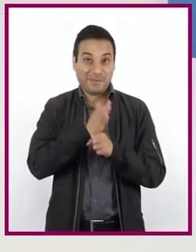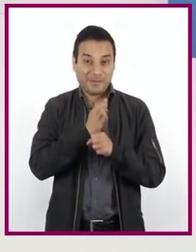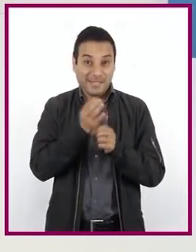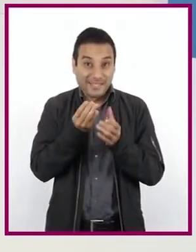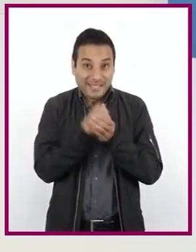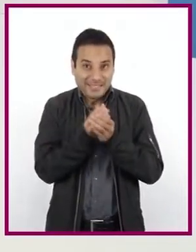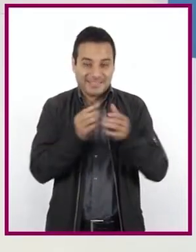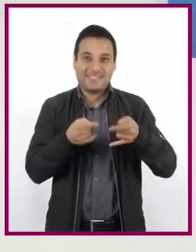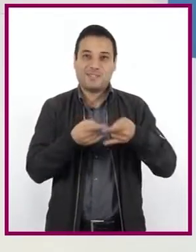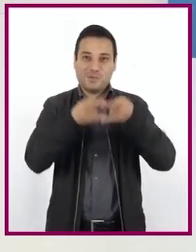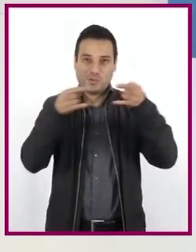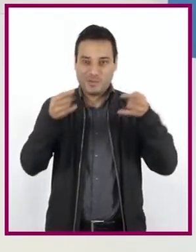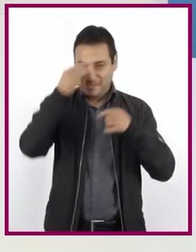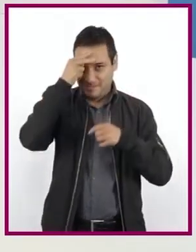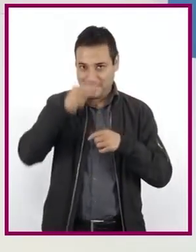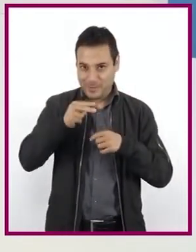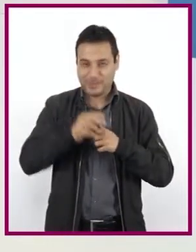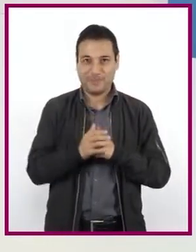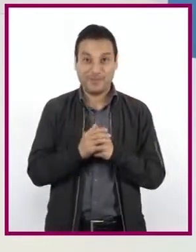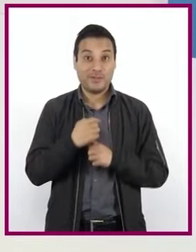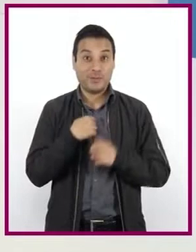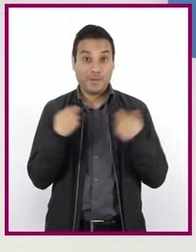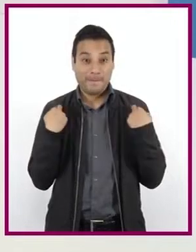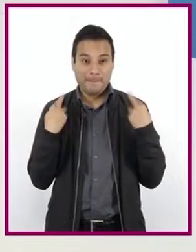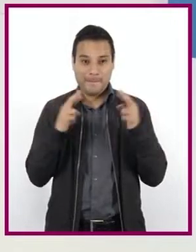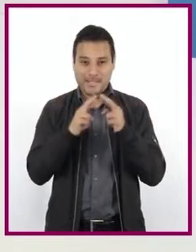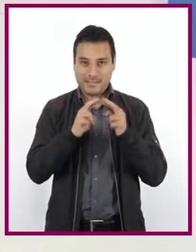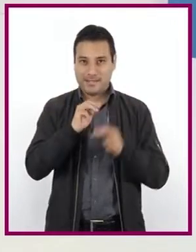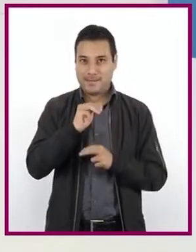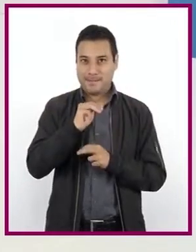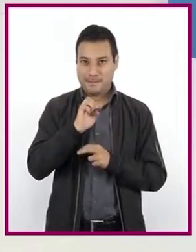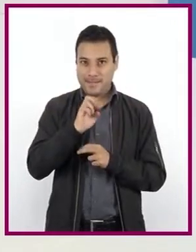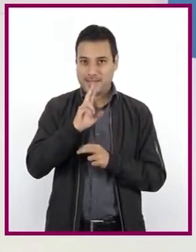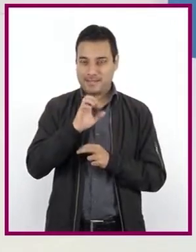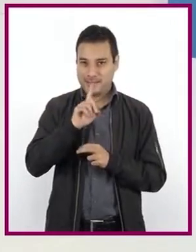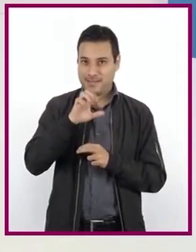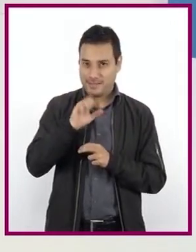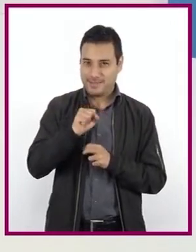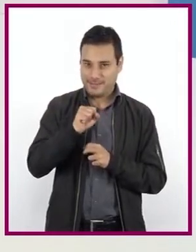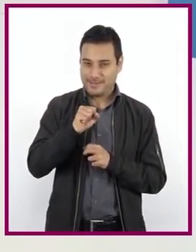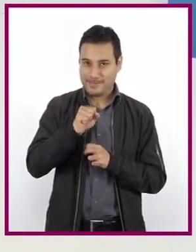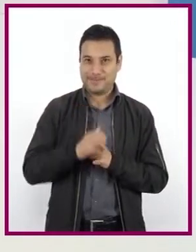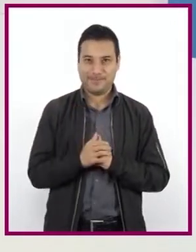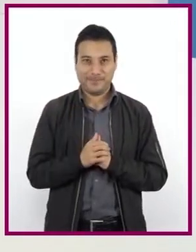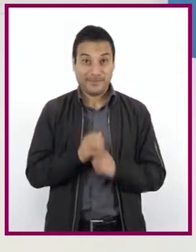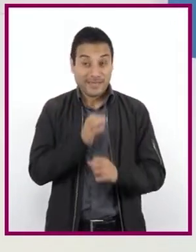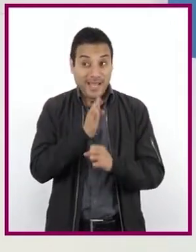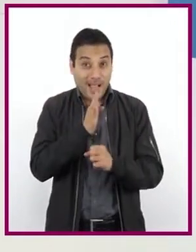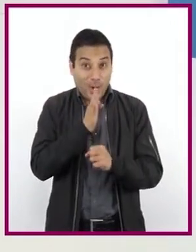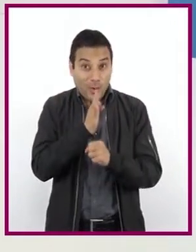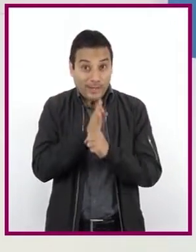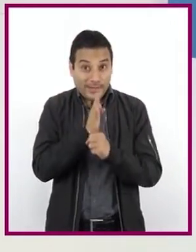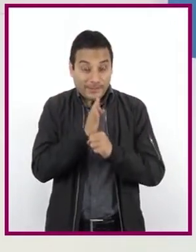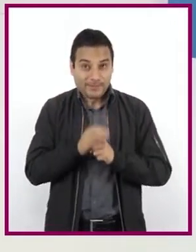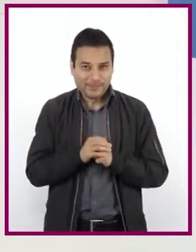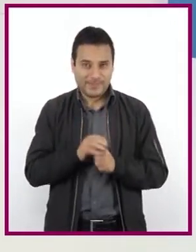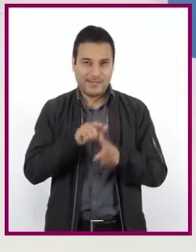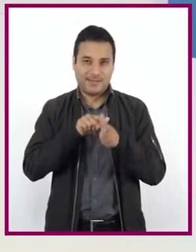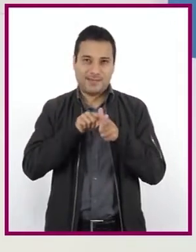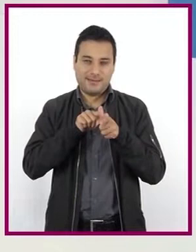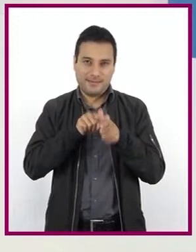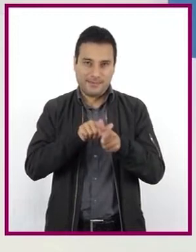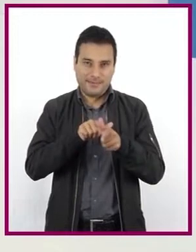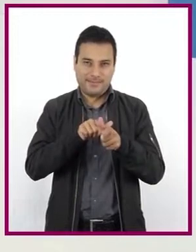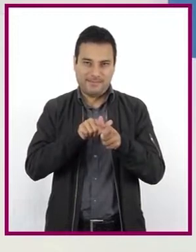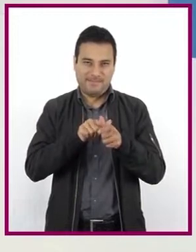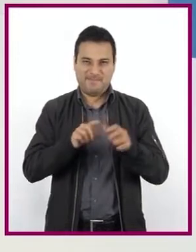de Historia de México. Soy la maestra Mercedes Mejía Ángeles y el día de hoy continuaremos